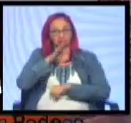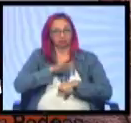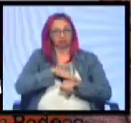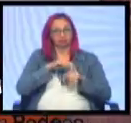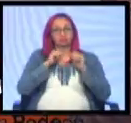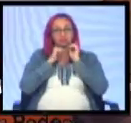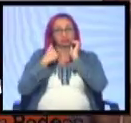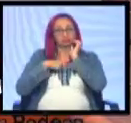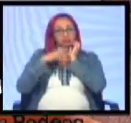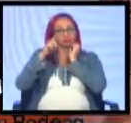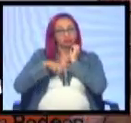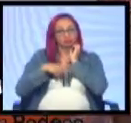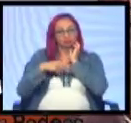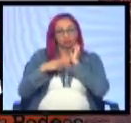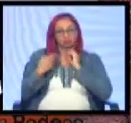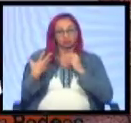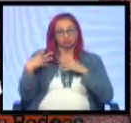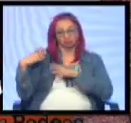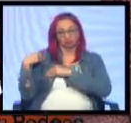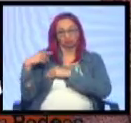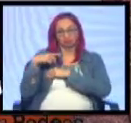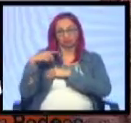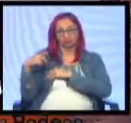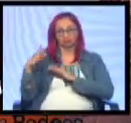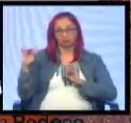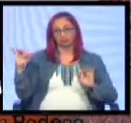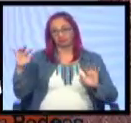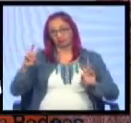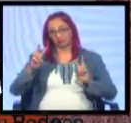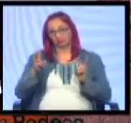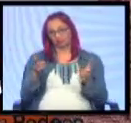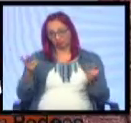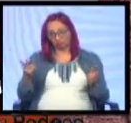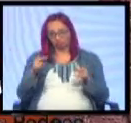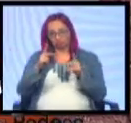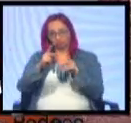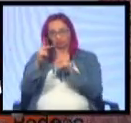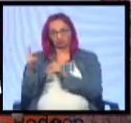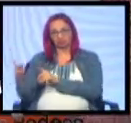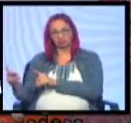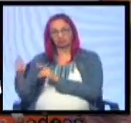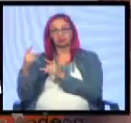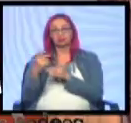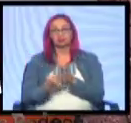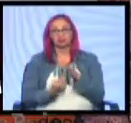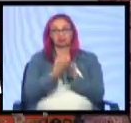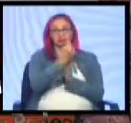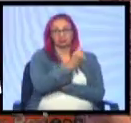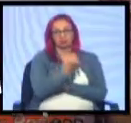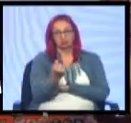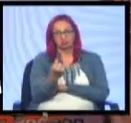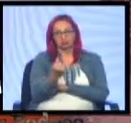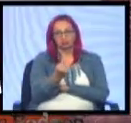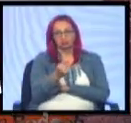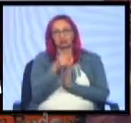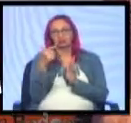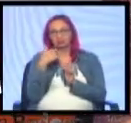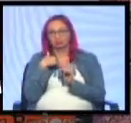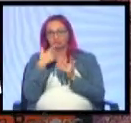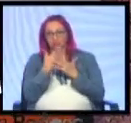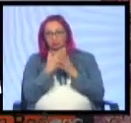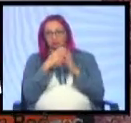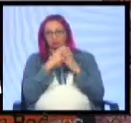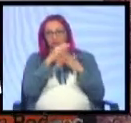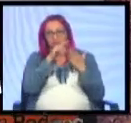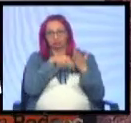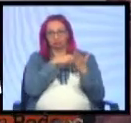permiten. Nosotros no podemos asumir. Ellos son personas que ganan una comisión, que tienen una